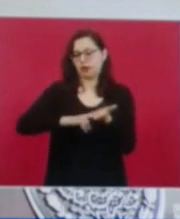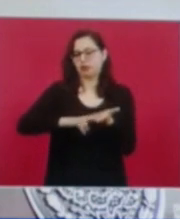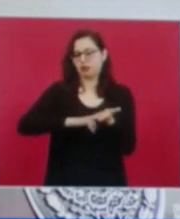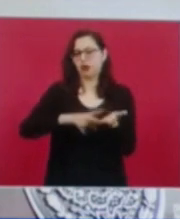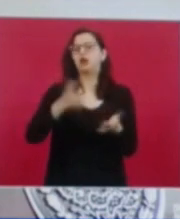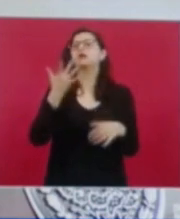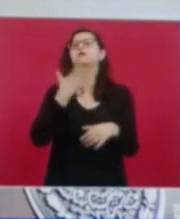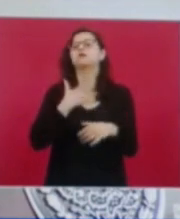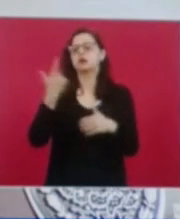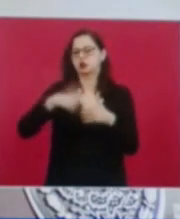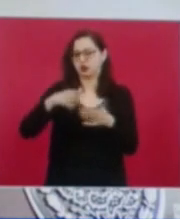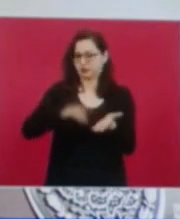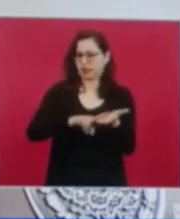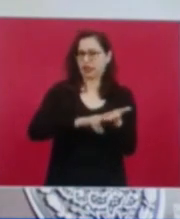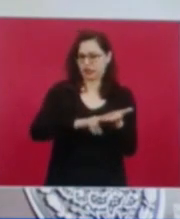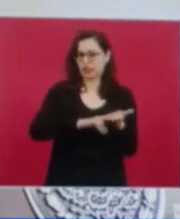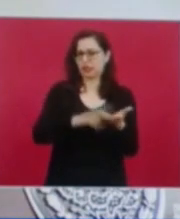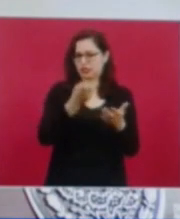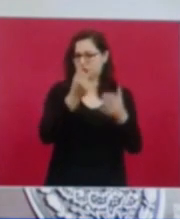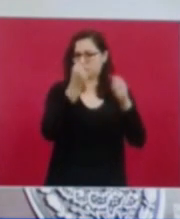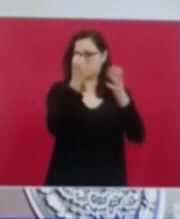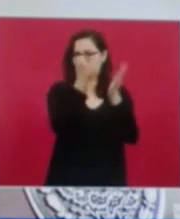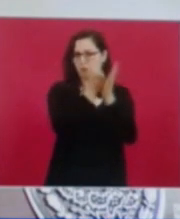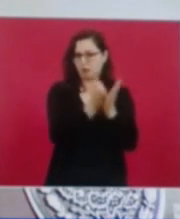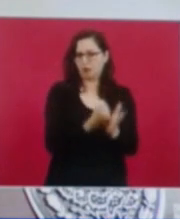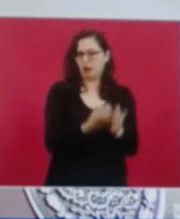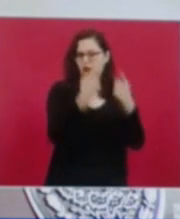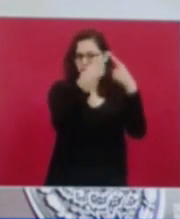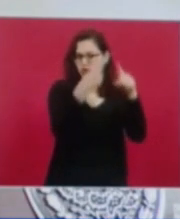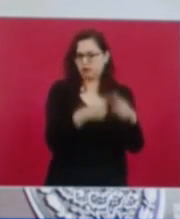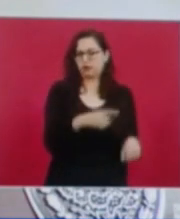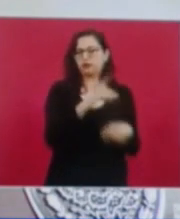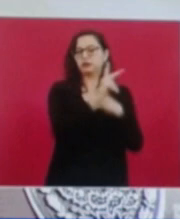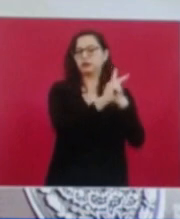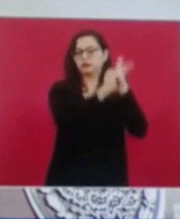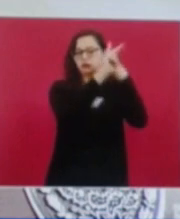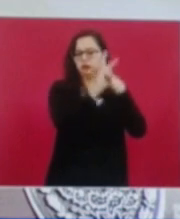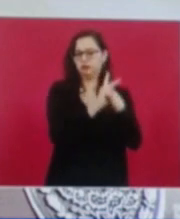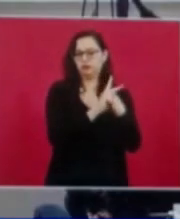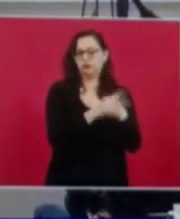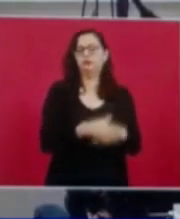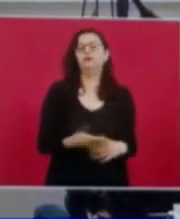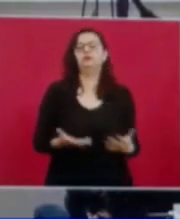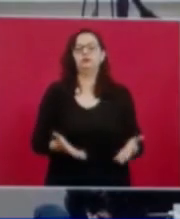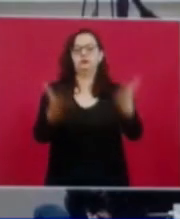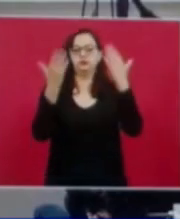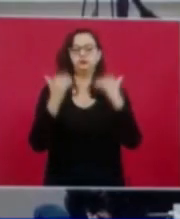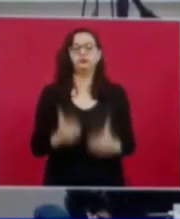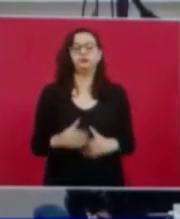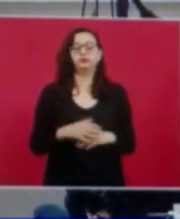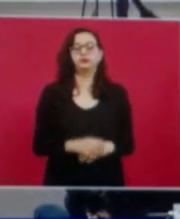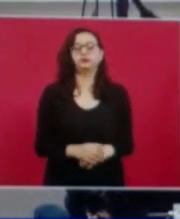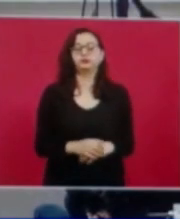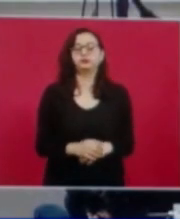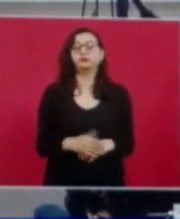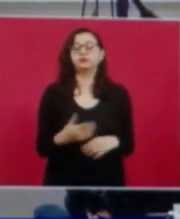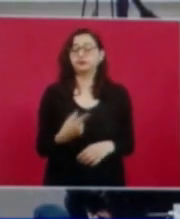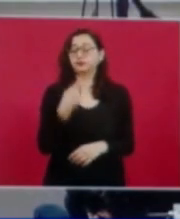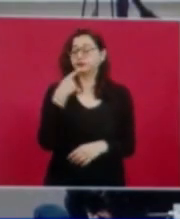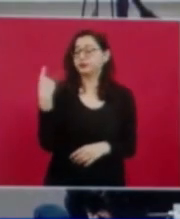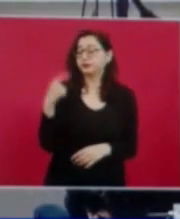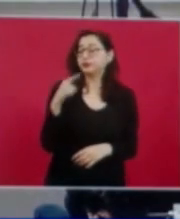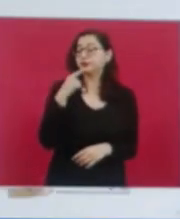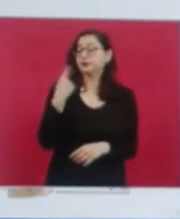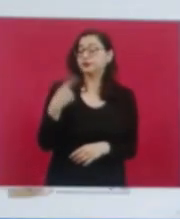aniquilados totalmente ellos van a seguir estableciendo una lógica y esto tiene que ver con el